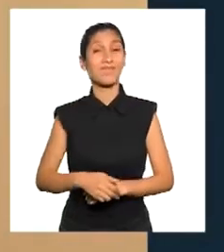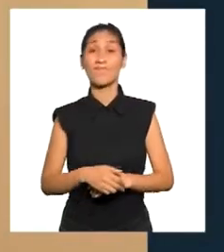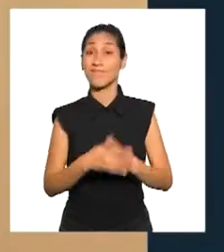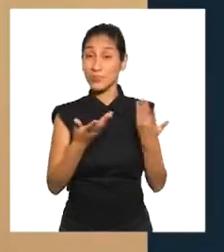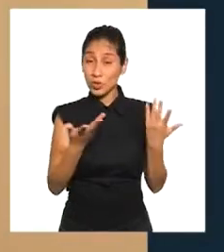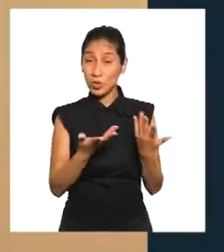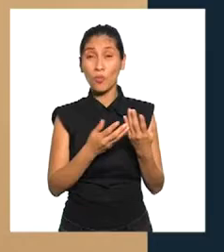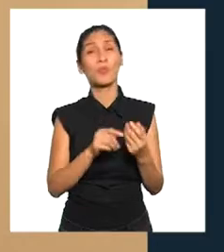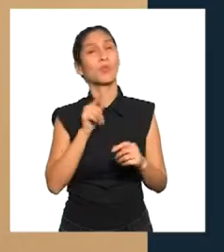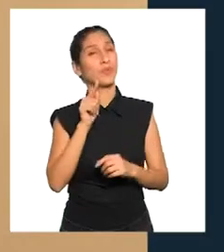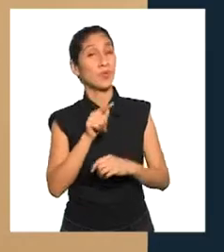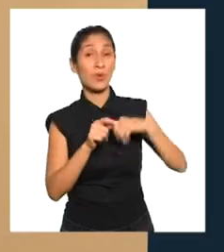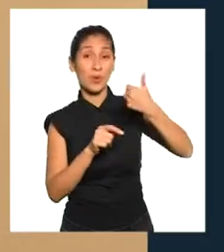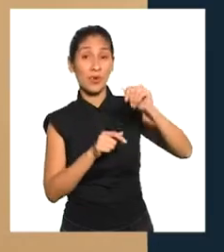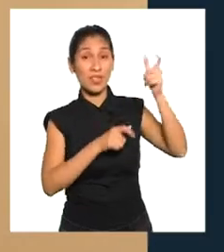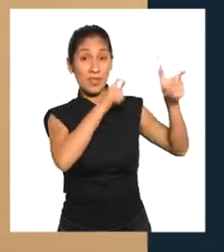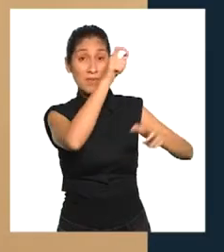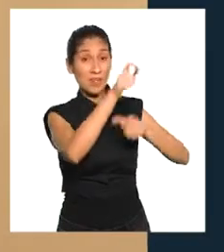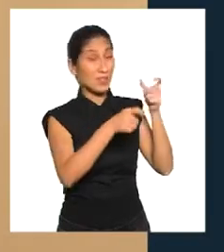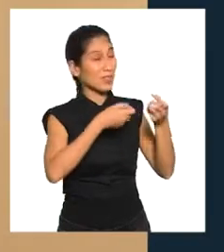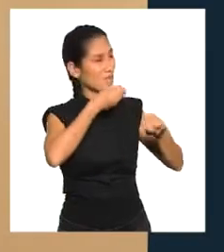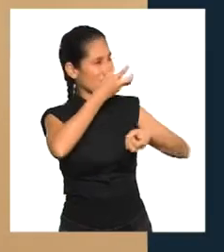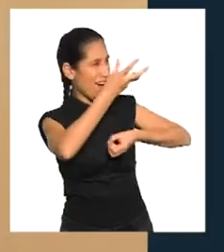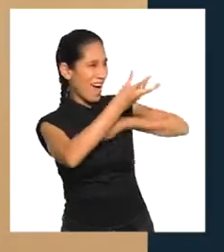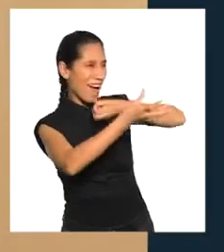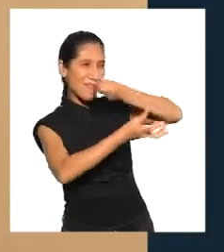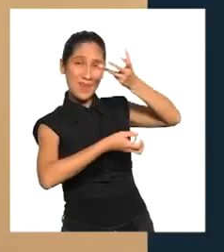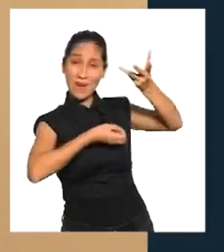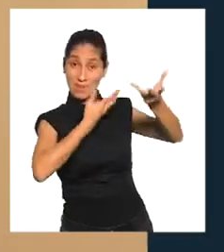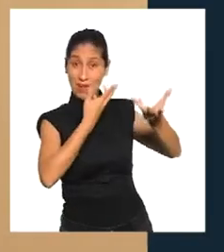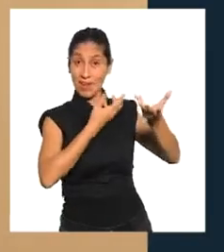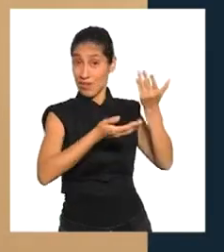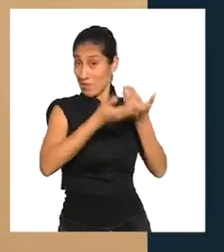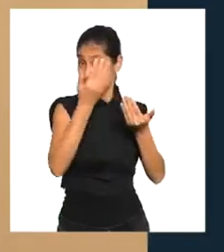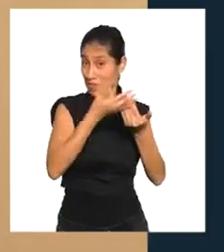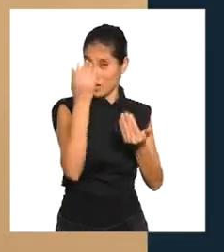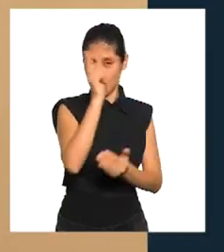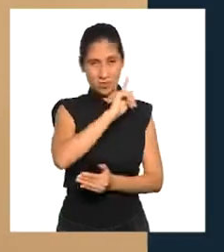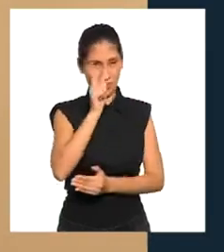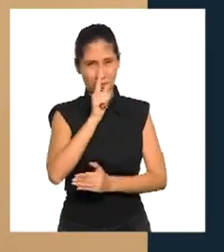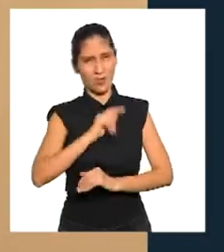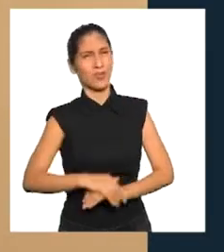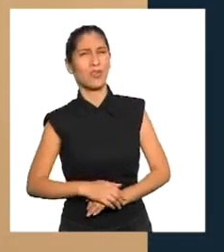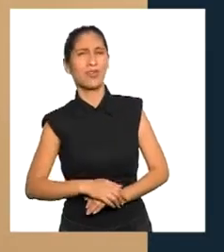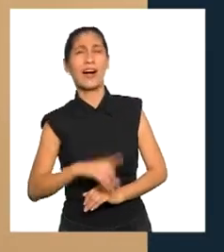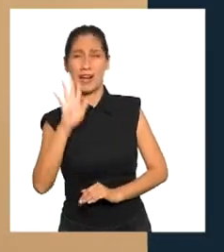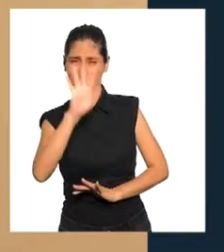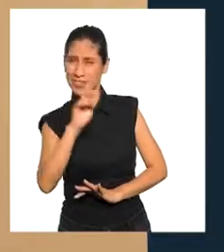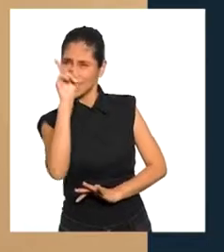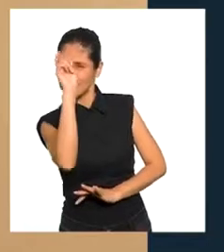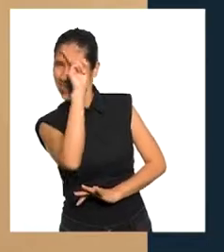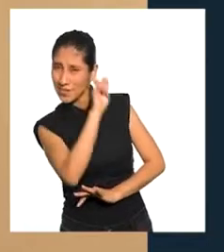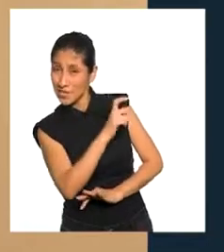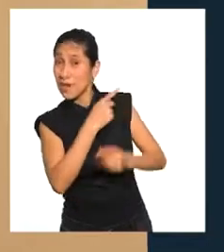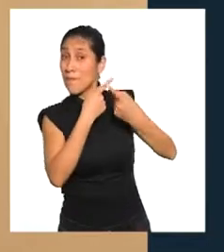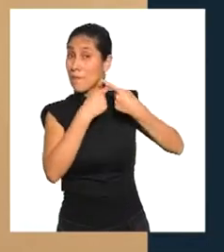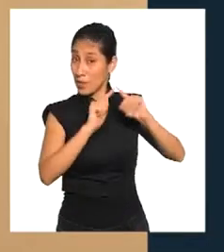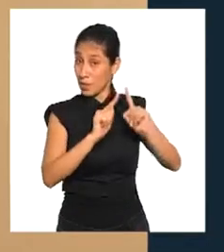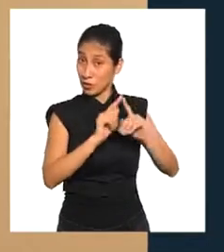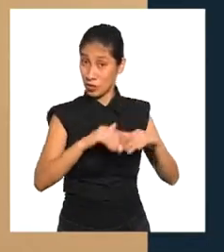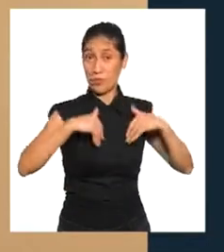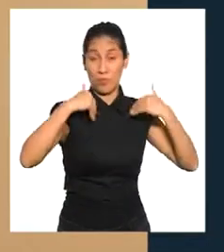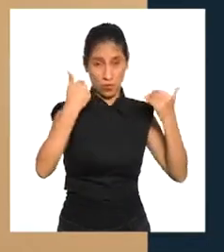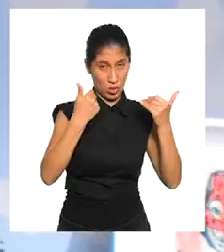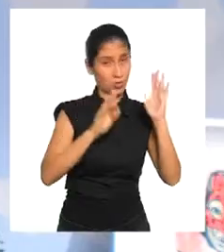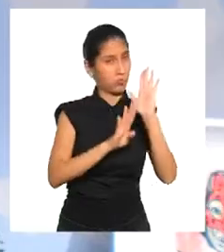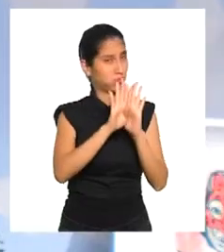comunicación asertiva es una habilidad compleja que no se logra tan fácilmente, pero que se puede